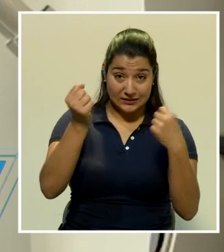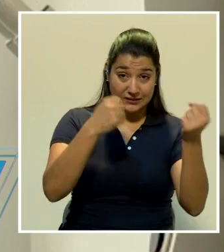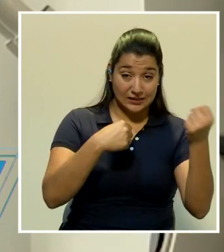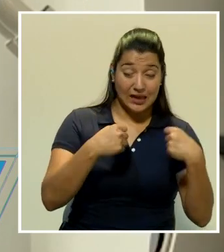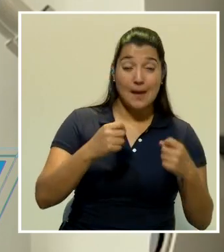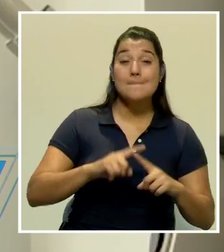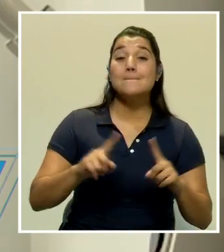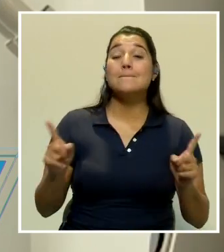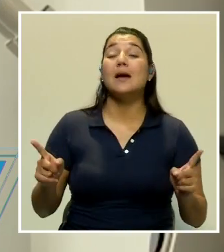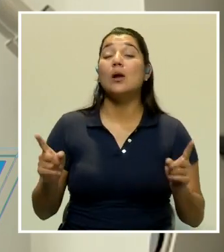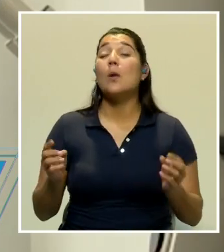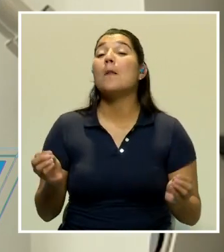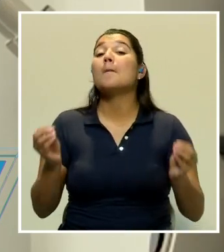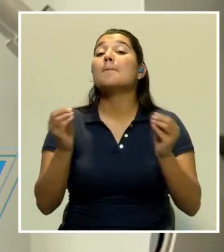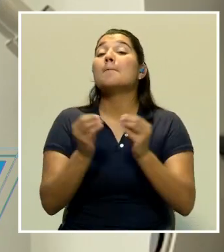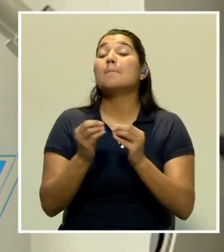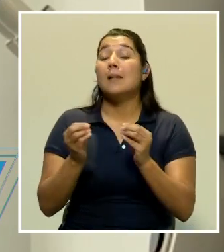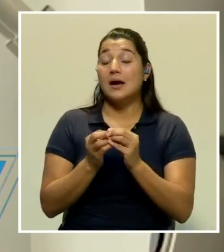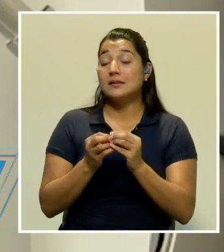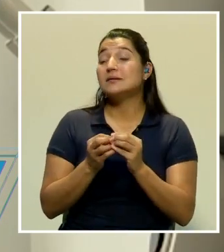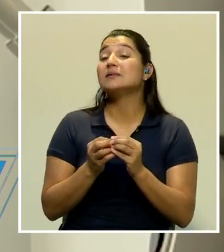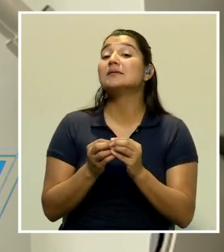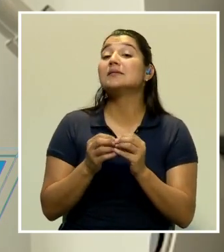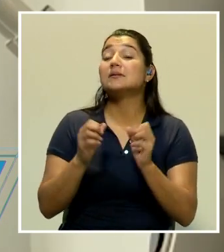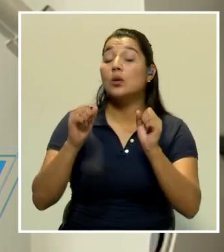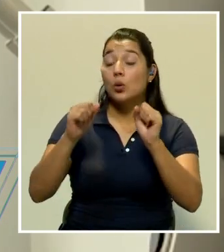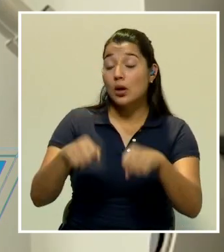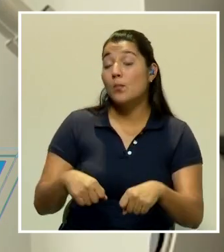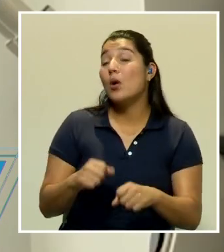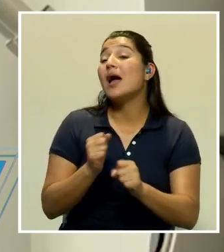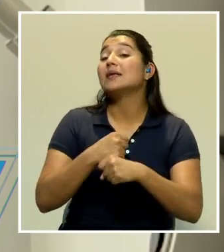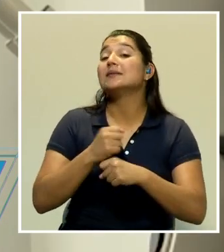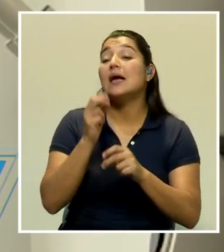sobre todo lo que causa la aparente